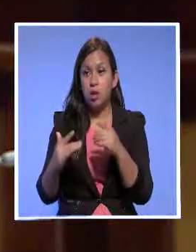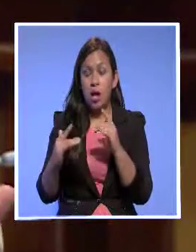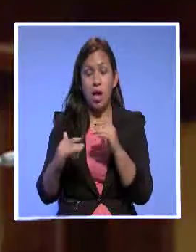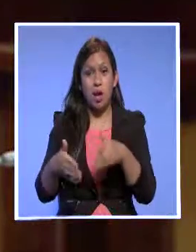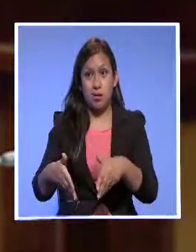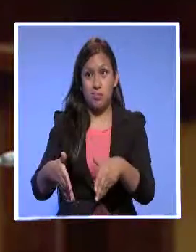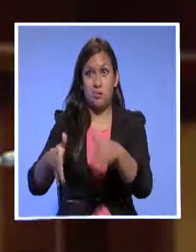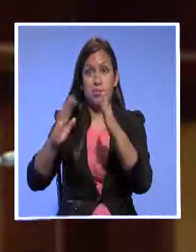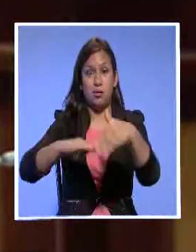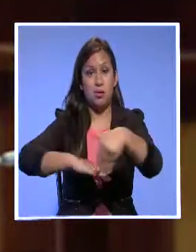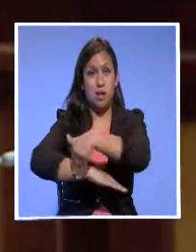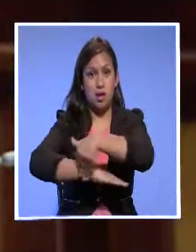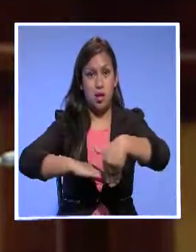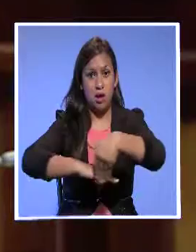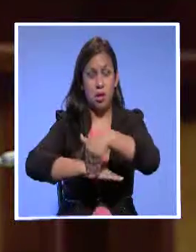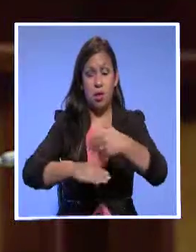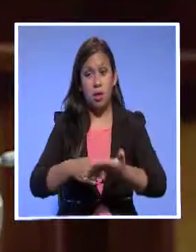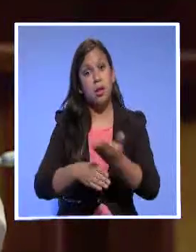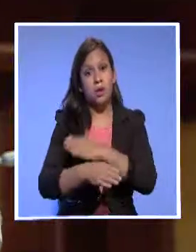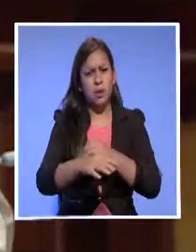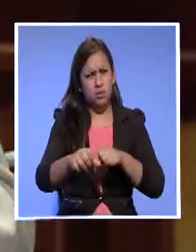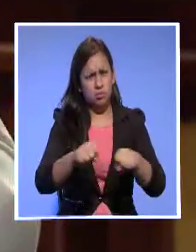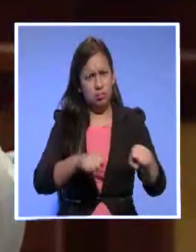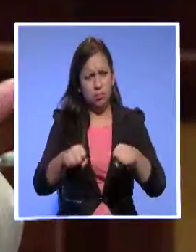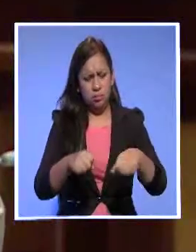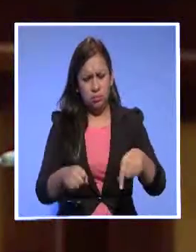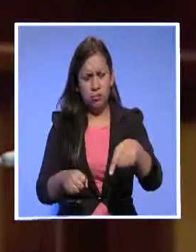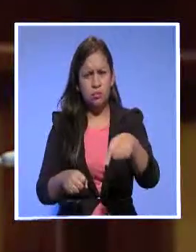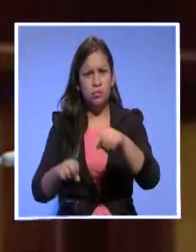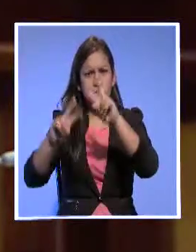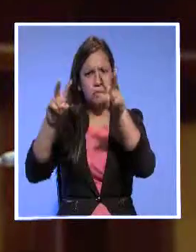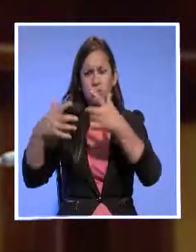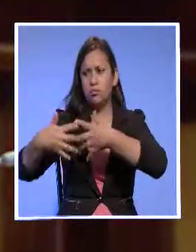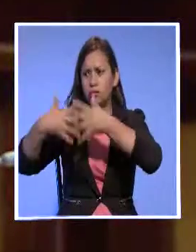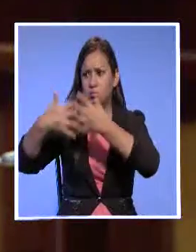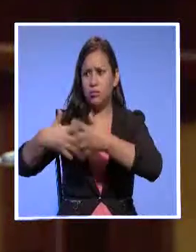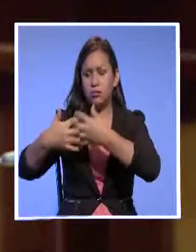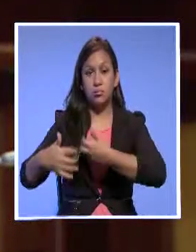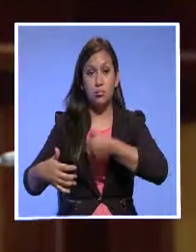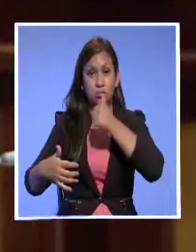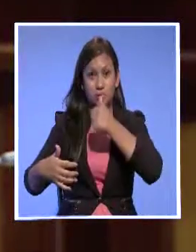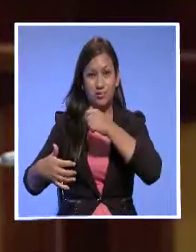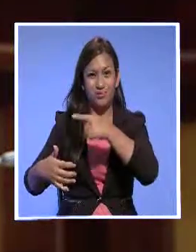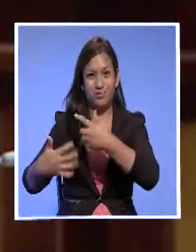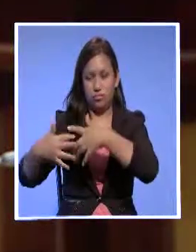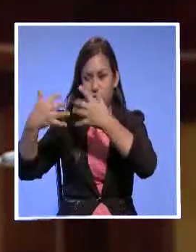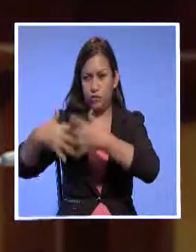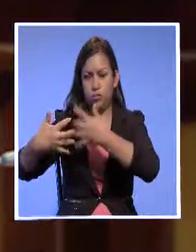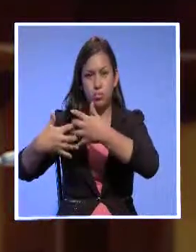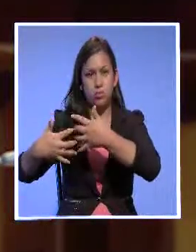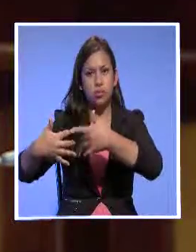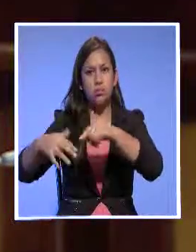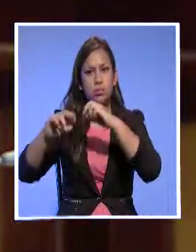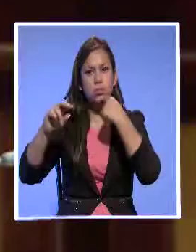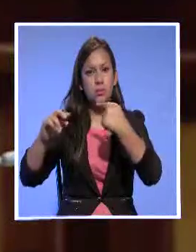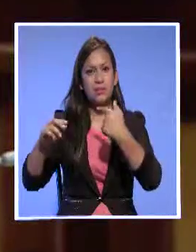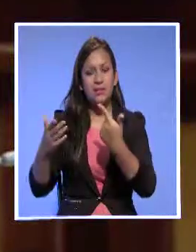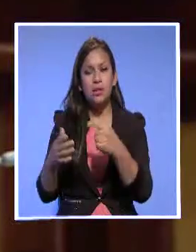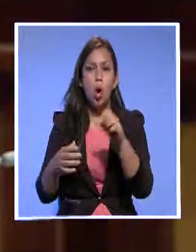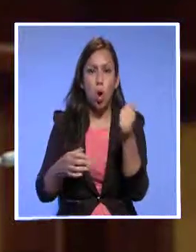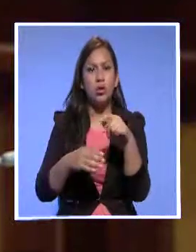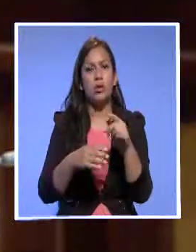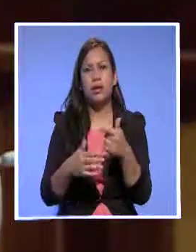porque previo también al terremoto la planta potabilizadora guarumo tiene una bondad que no tienen que no tienen otras plantas